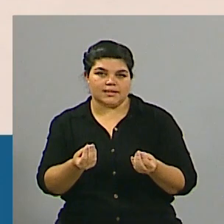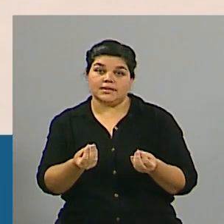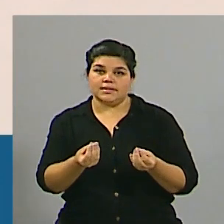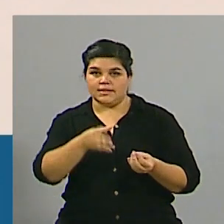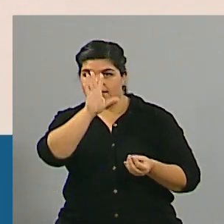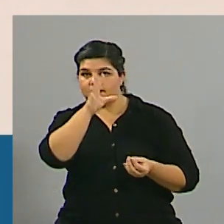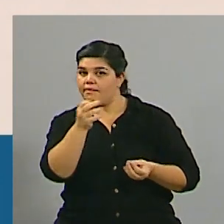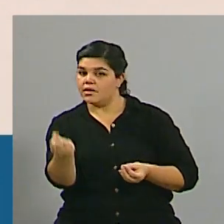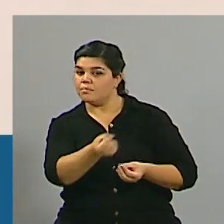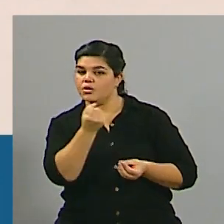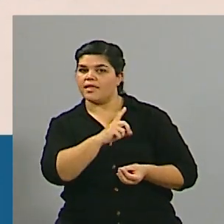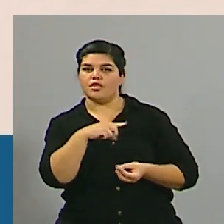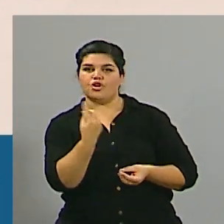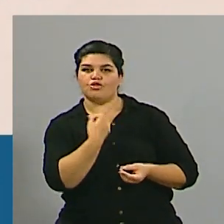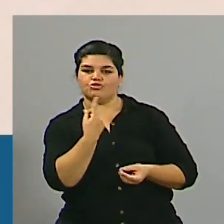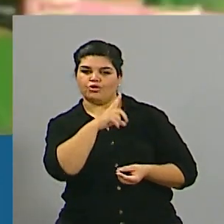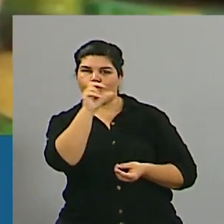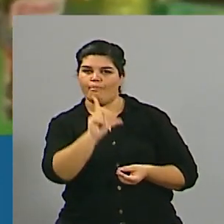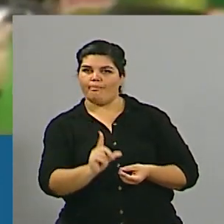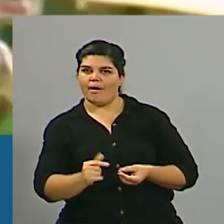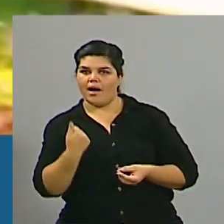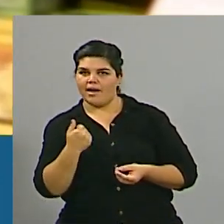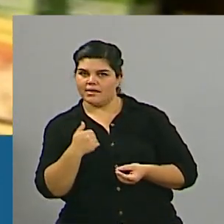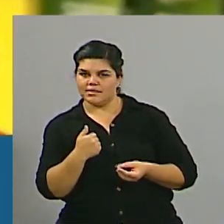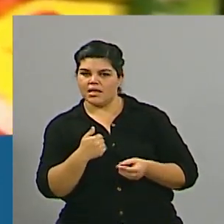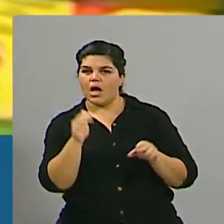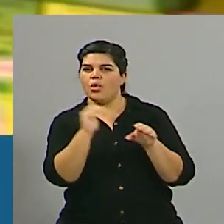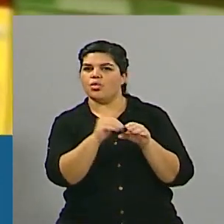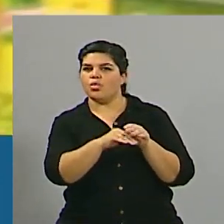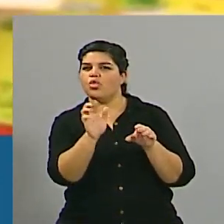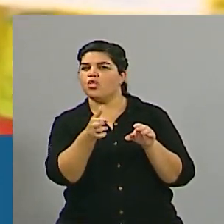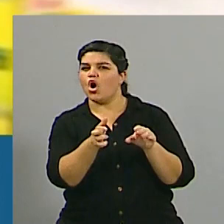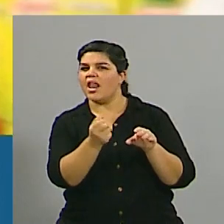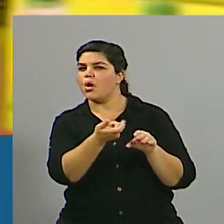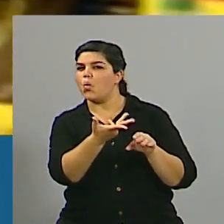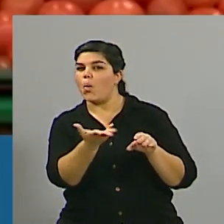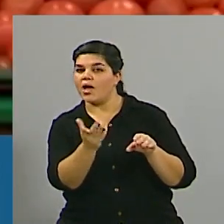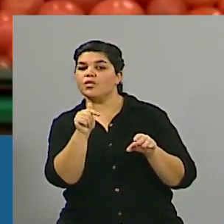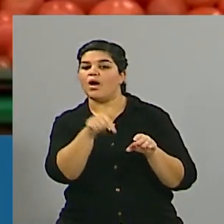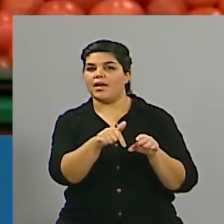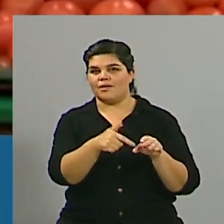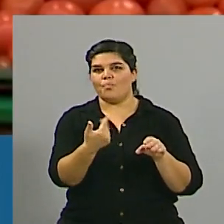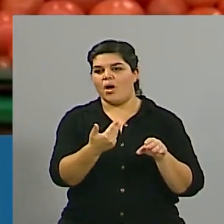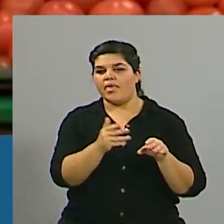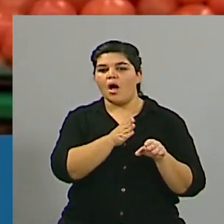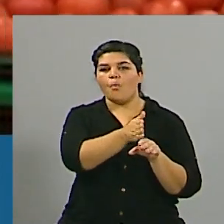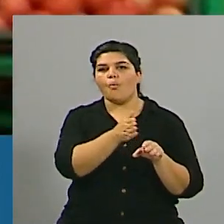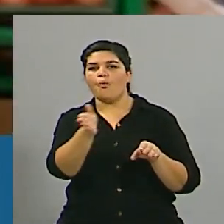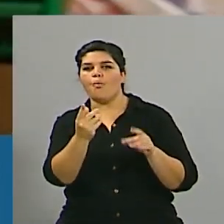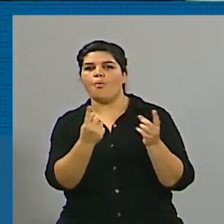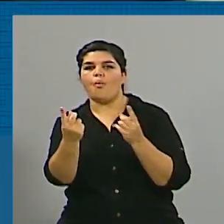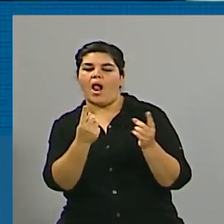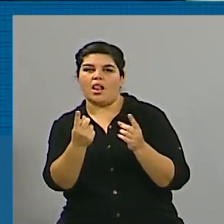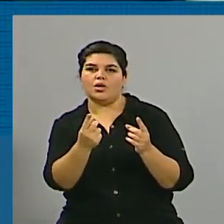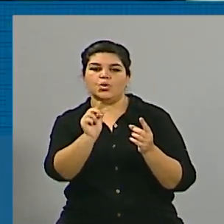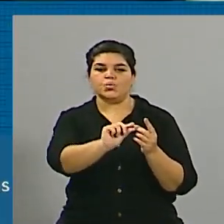cuáles son los dólares que nosotros tenemos para poder hacer frente a un determinado tipo de cambio. La pregunta ahora surge a